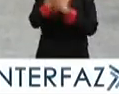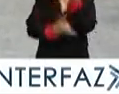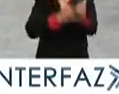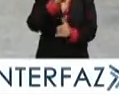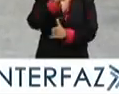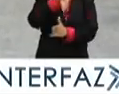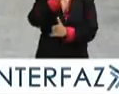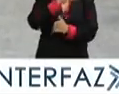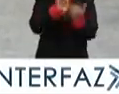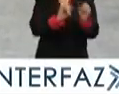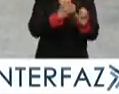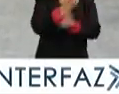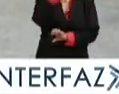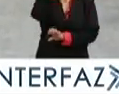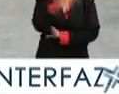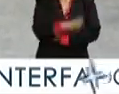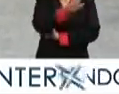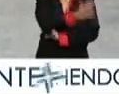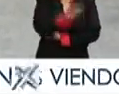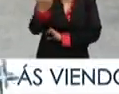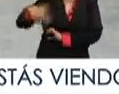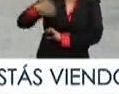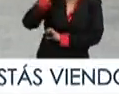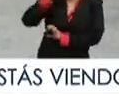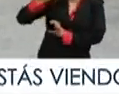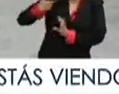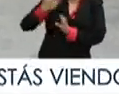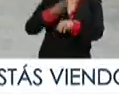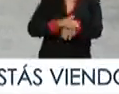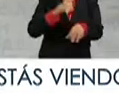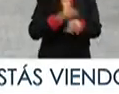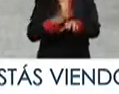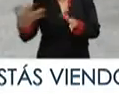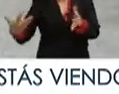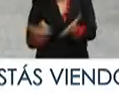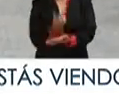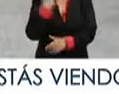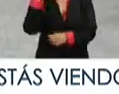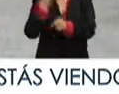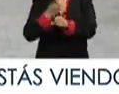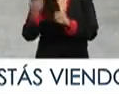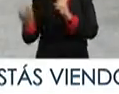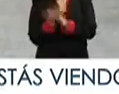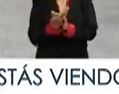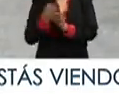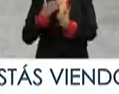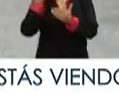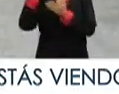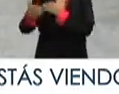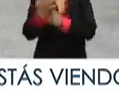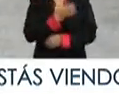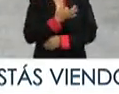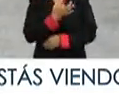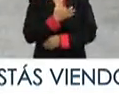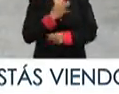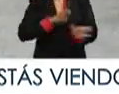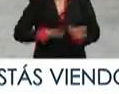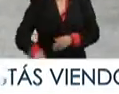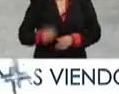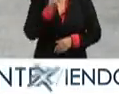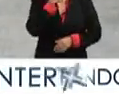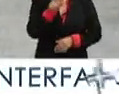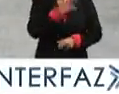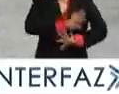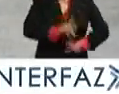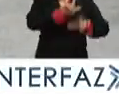de los Potros de la Autónoma del Estado de México, en busca, Jorge, amigos, de conseguir el boleto a la siguiente ronda y pensar en las medallas. También